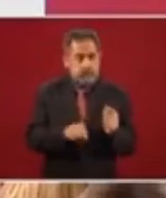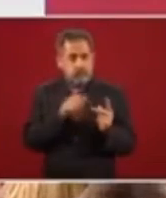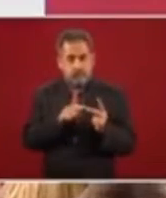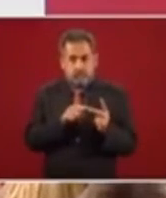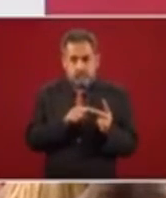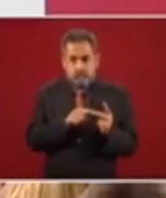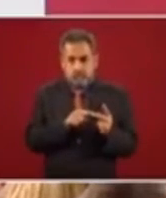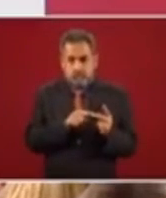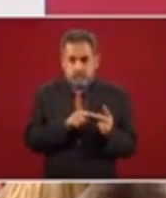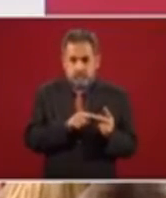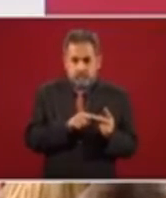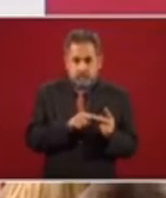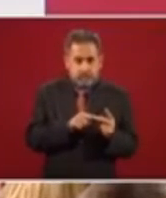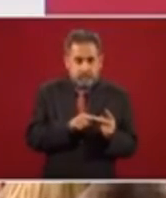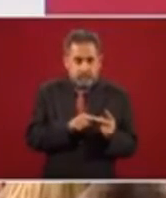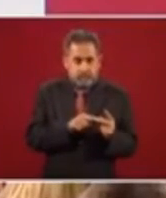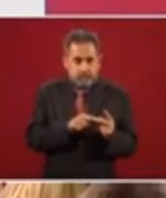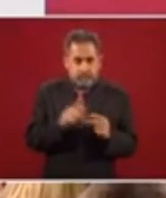otro.